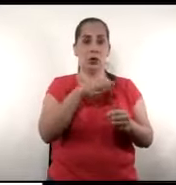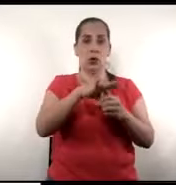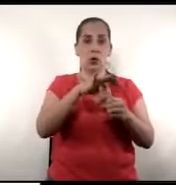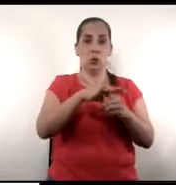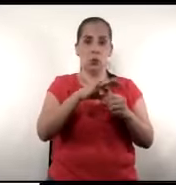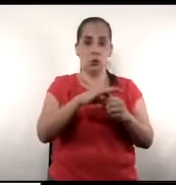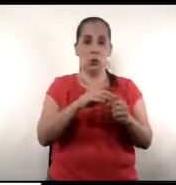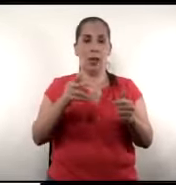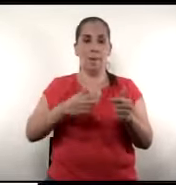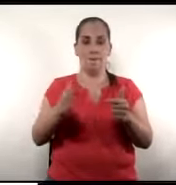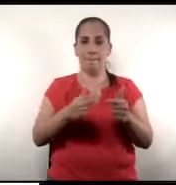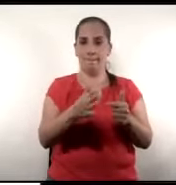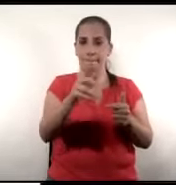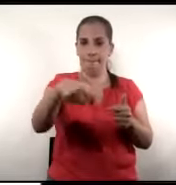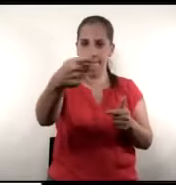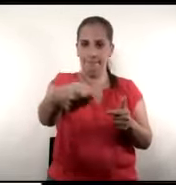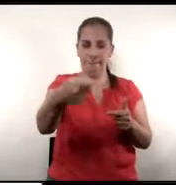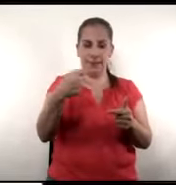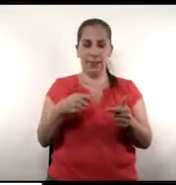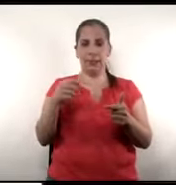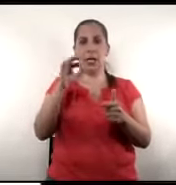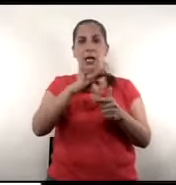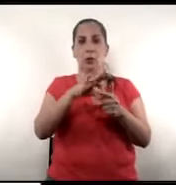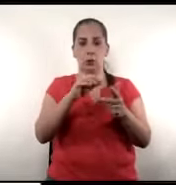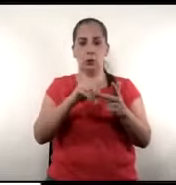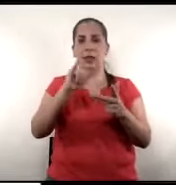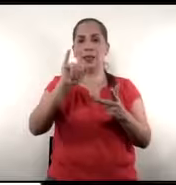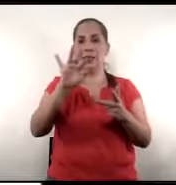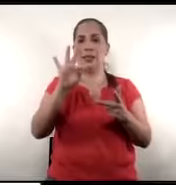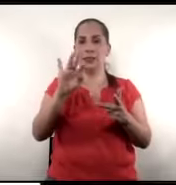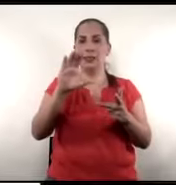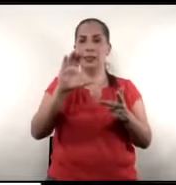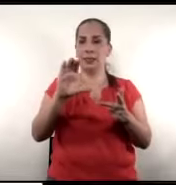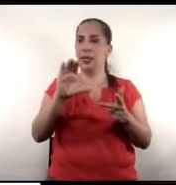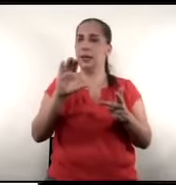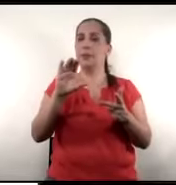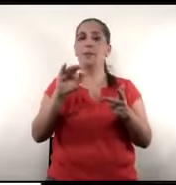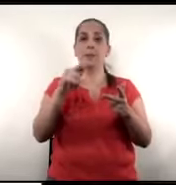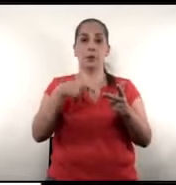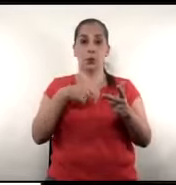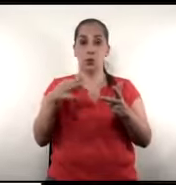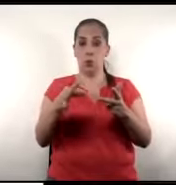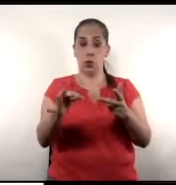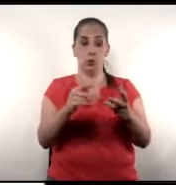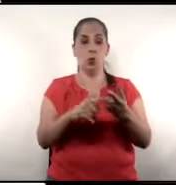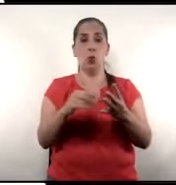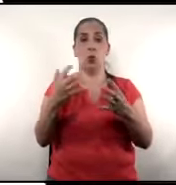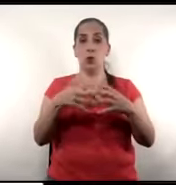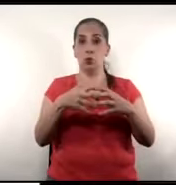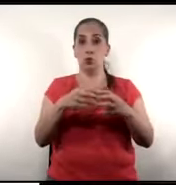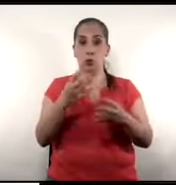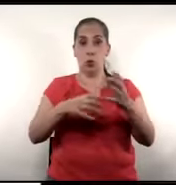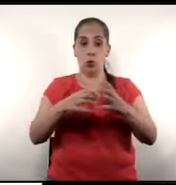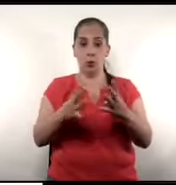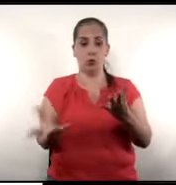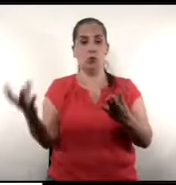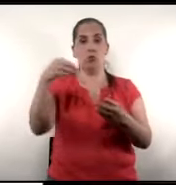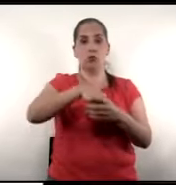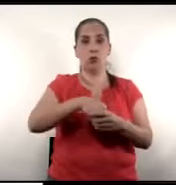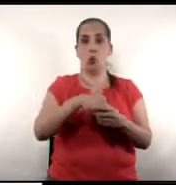de Pesca y Agricultura, el ICT, el Instituto de Turismo, y el Ministerio de Industria y Comercio en un solo Ministerio de la